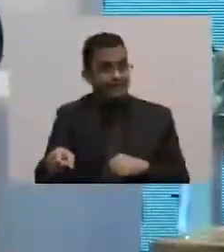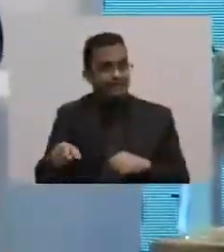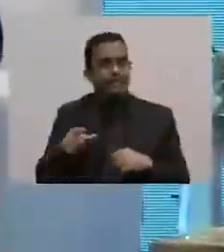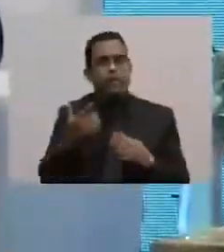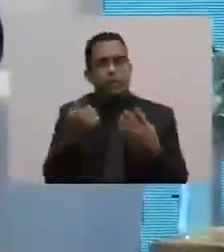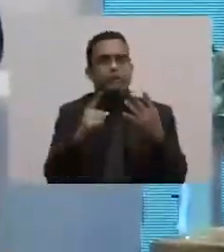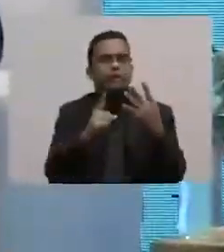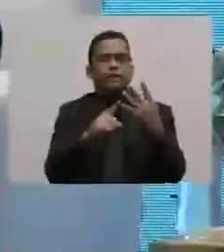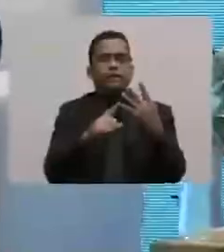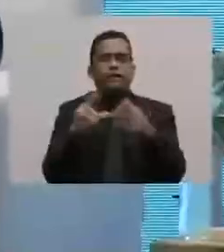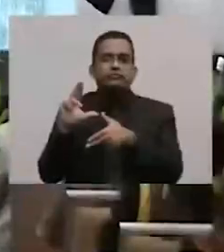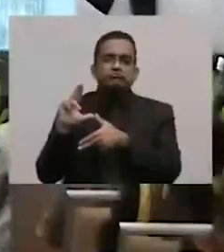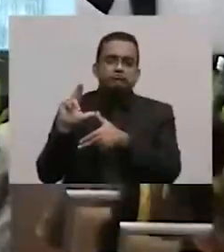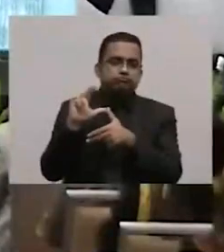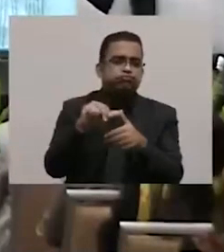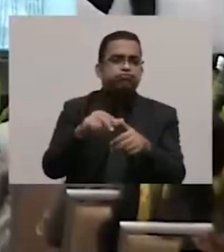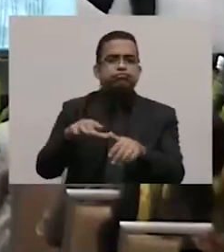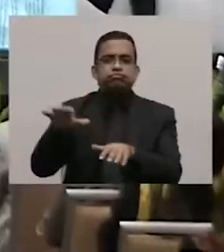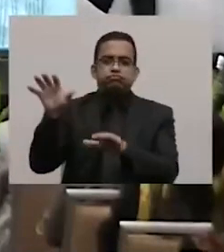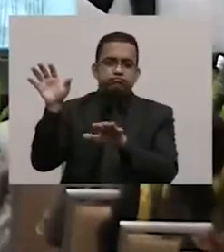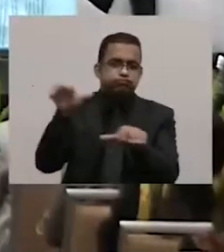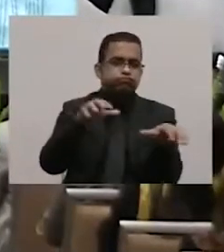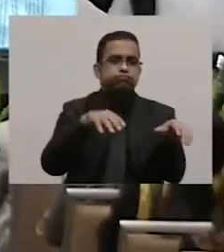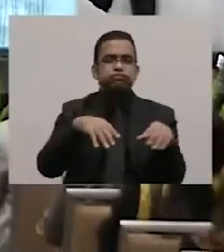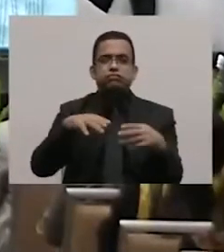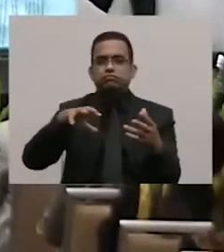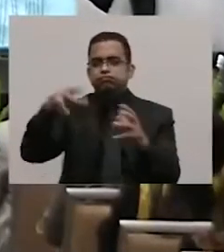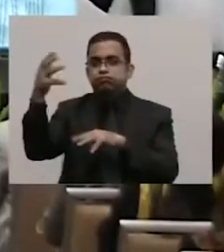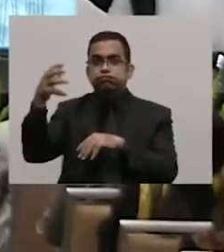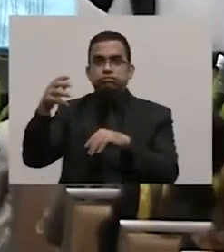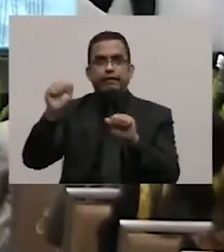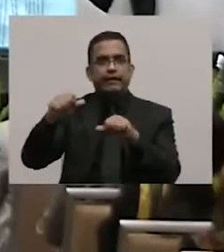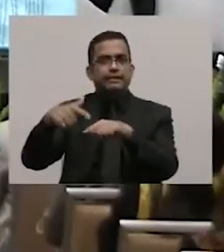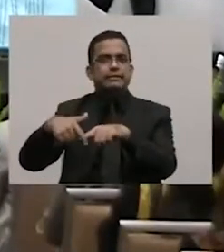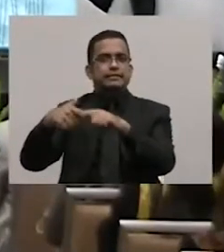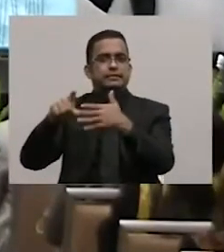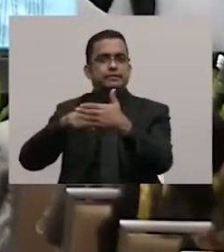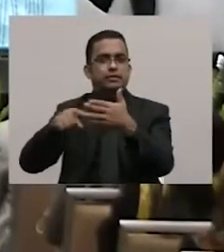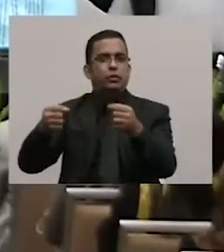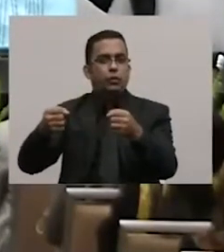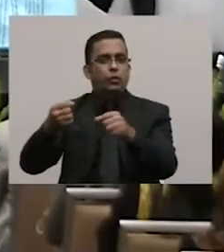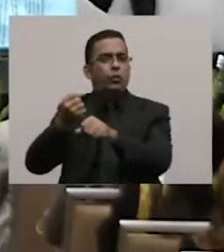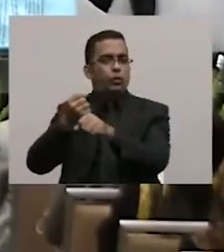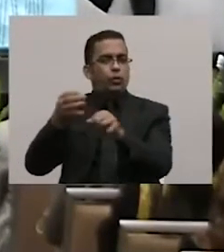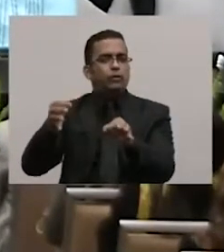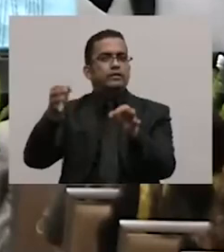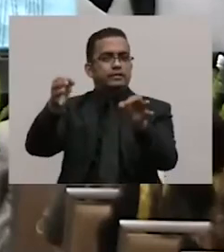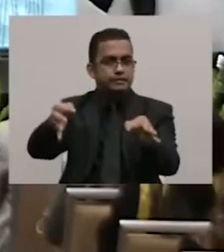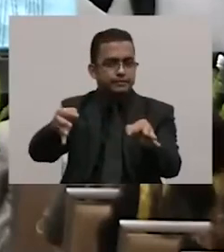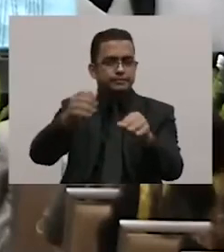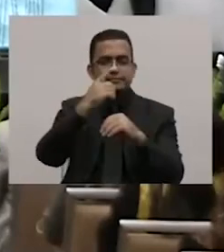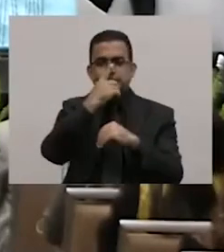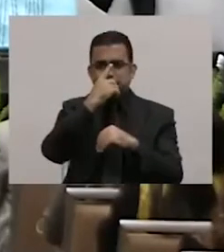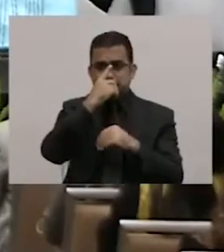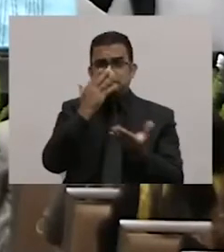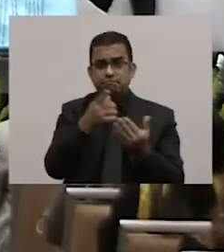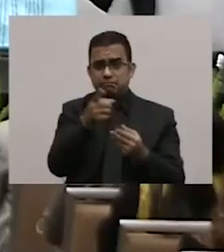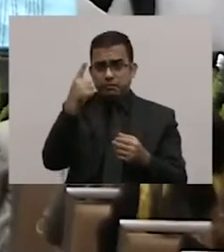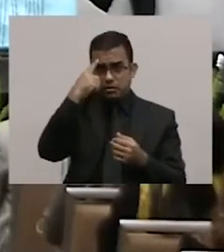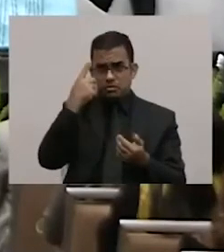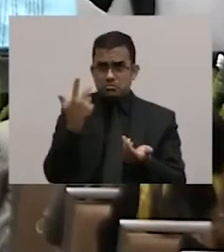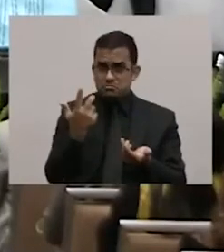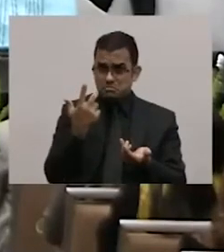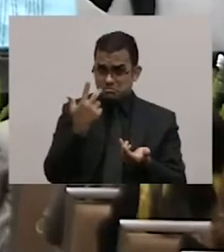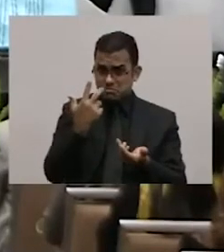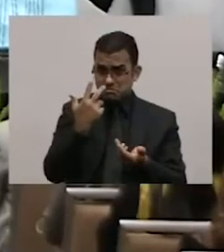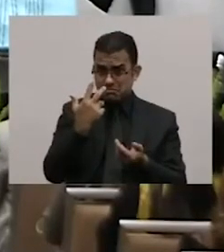fenómenos naturales como los huracanes nos pueden llevar a hacer. Y alguien me dirá, el país tiene todos los